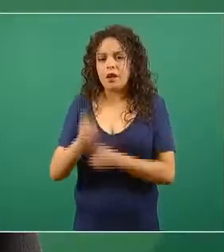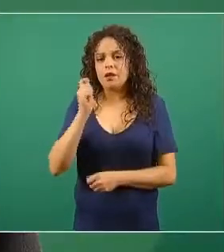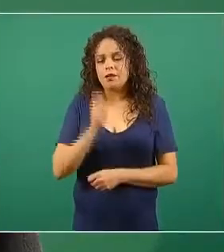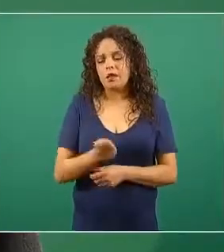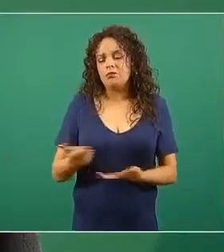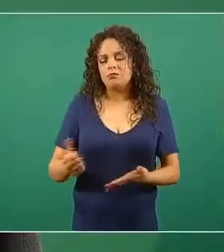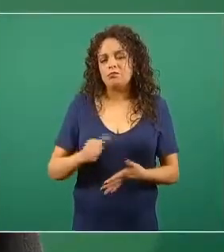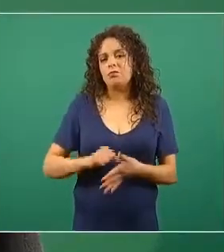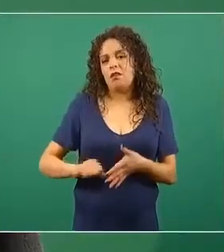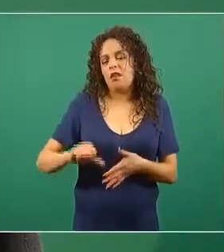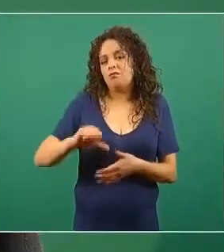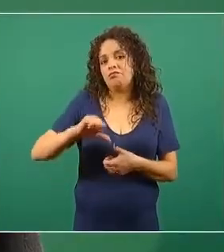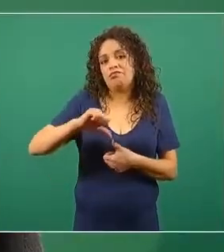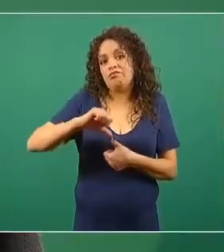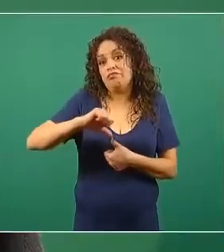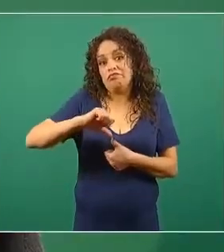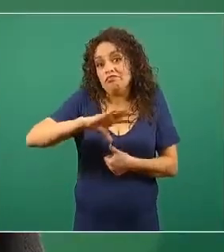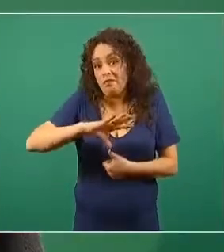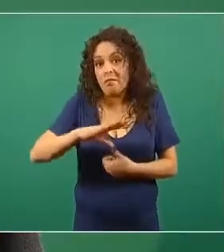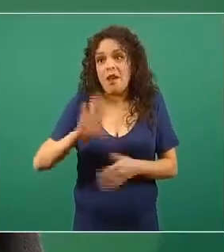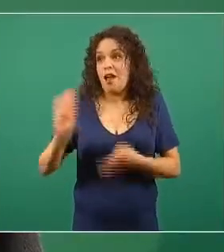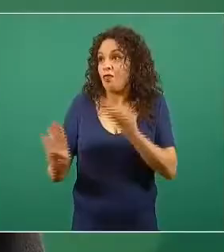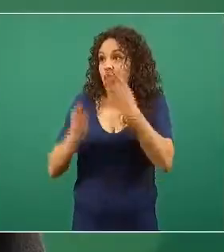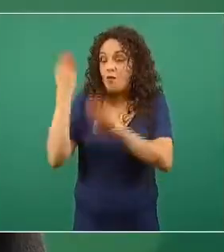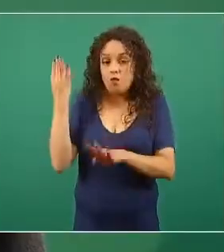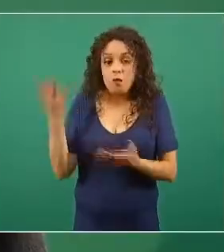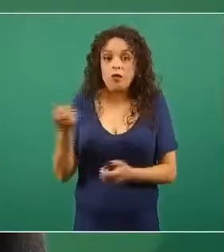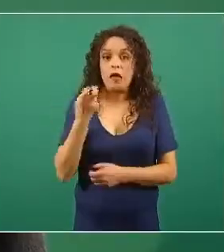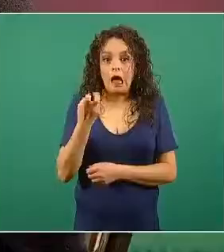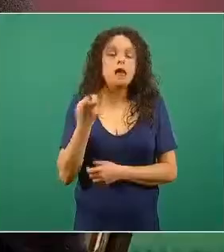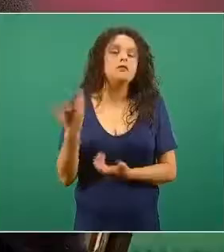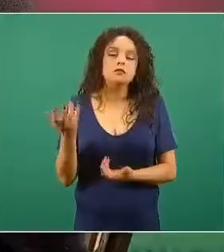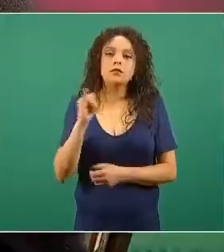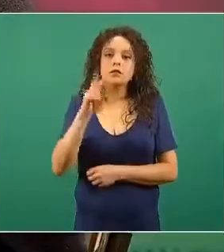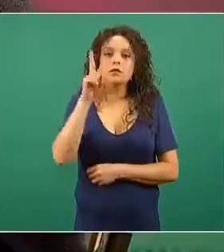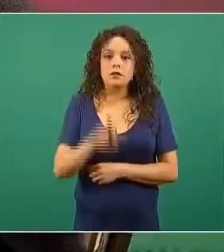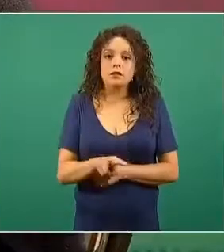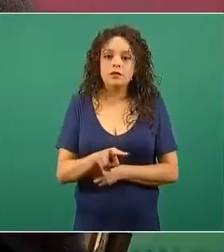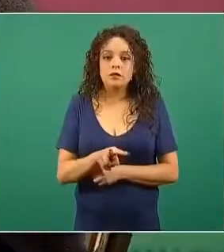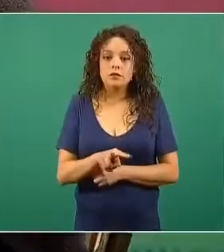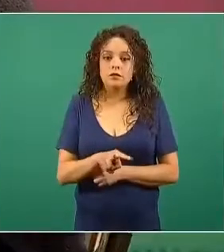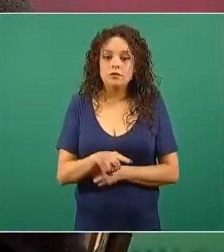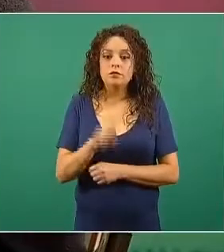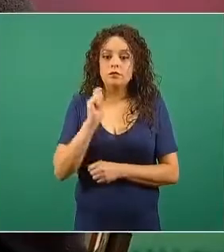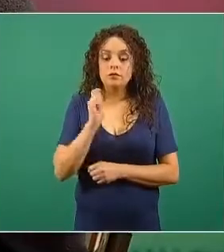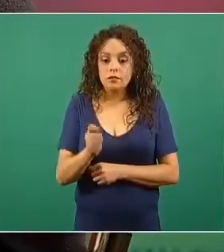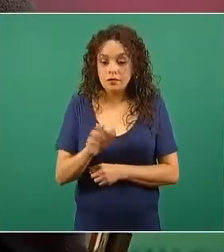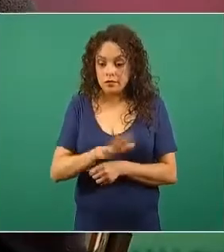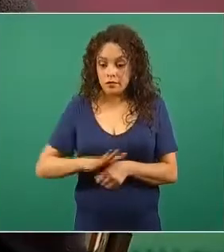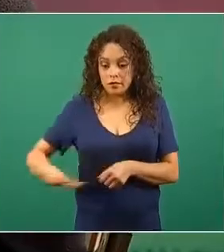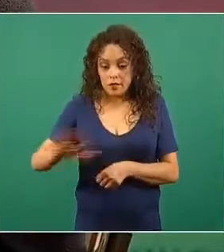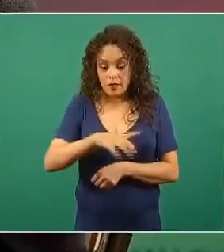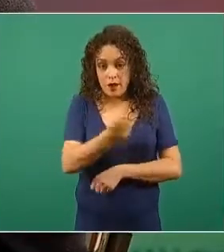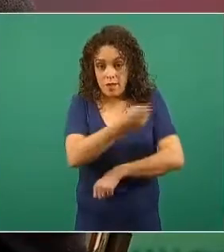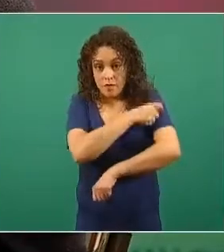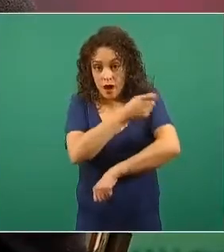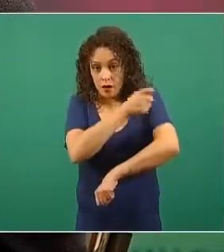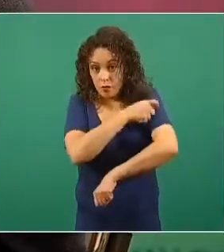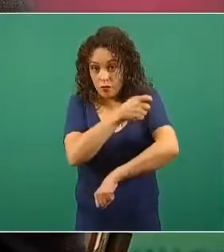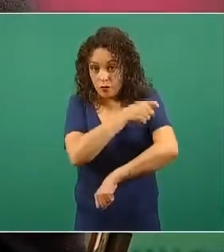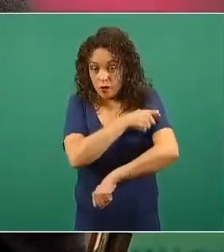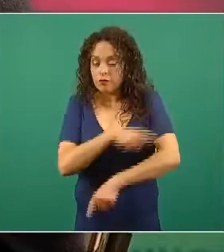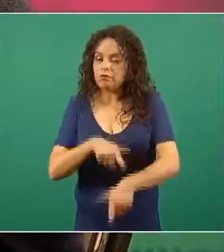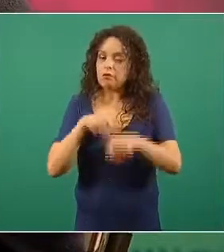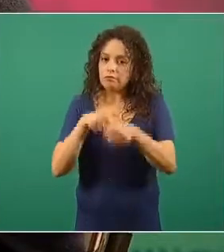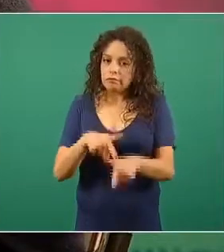el mundo, definitivamente es lo que va a contribuir en la medida que la cobertura de vacunación o las metas de vacunación